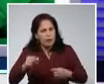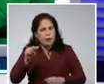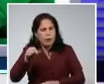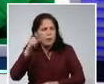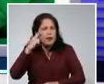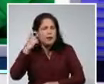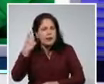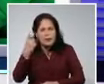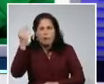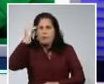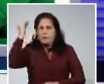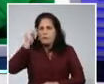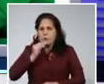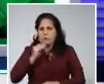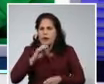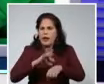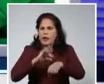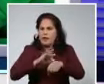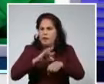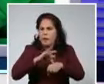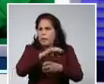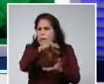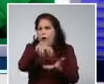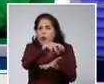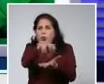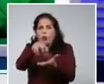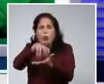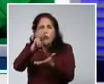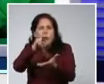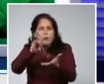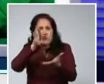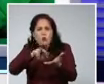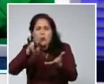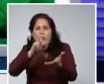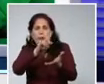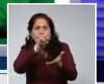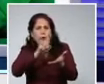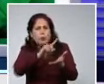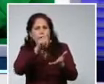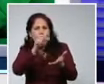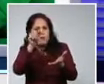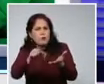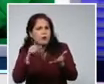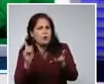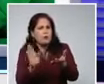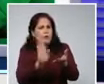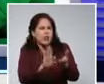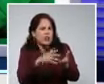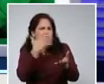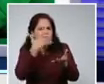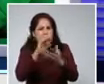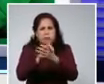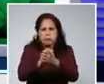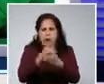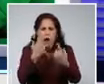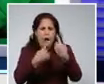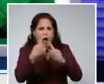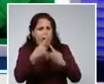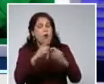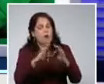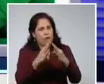infección en su búsqueda mediante la encuesta y el trabajo epidemiológico.